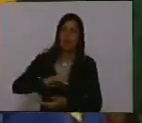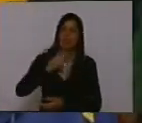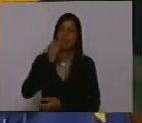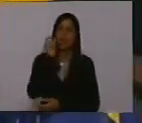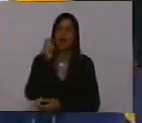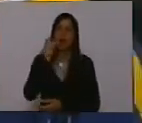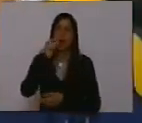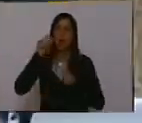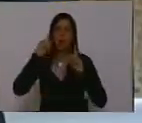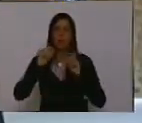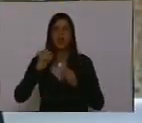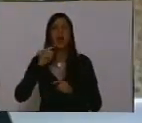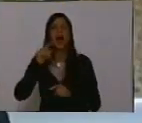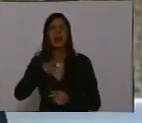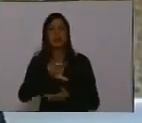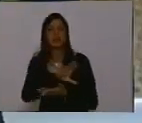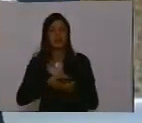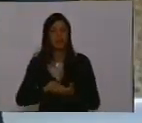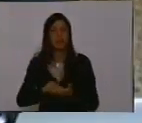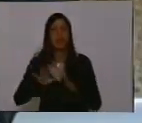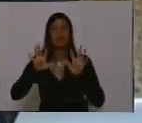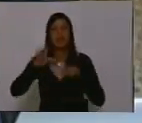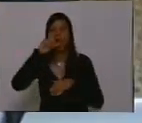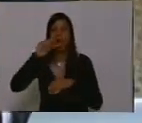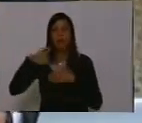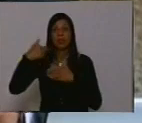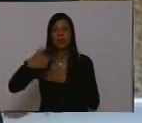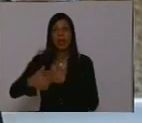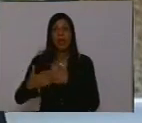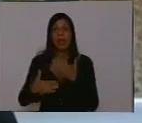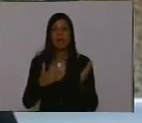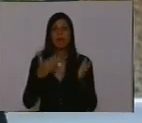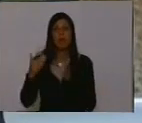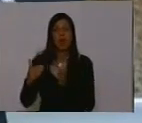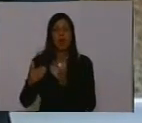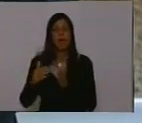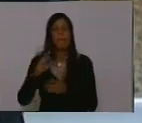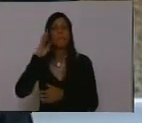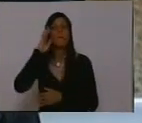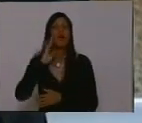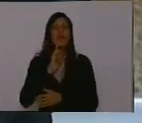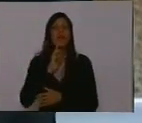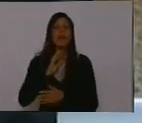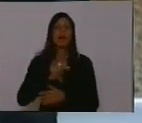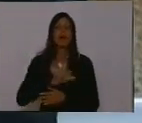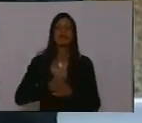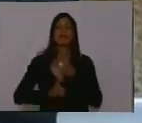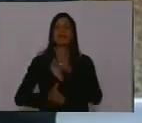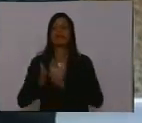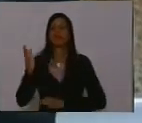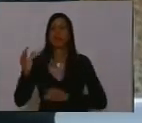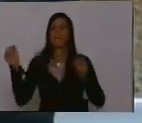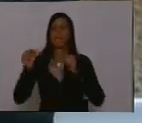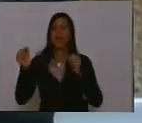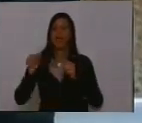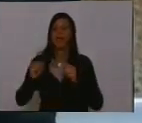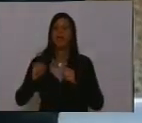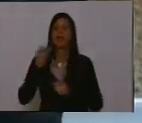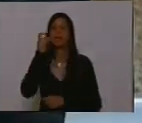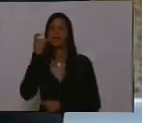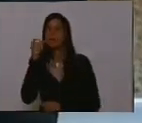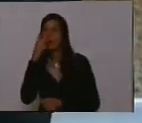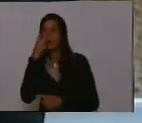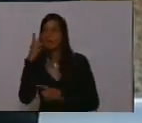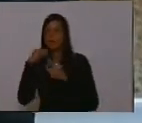como Alfieri. 10 años después, el Libertador va a Mérida, visita al